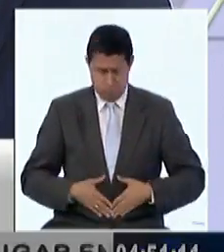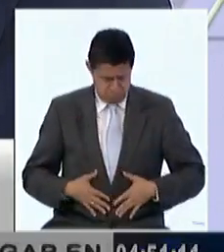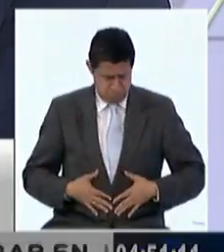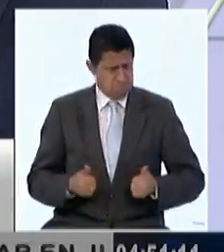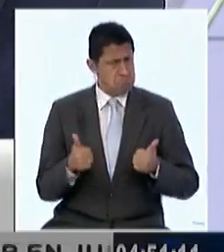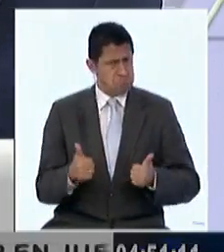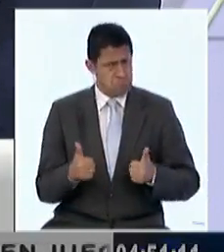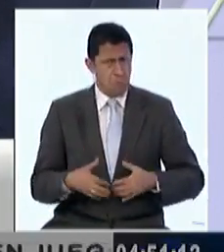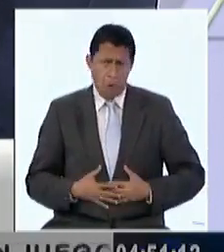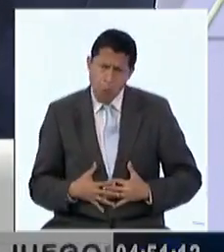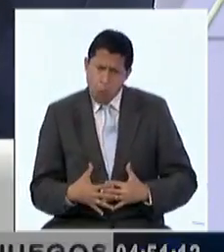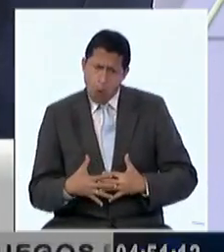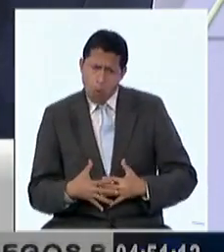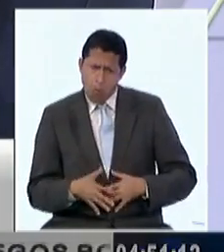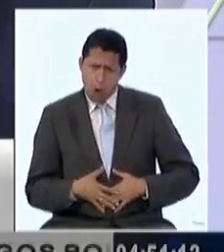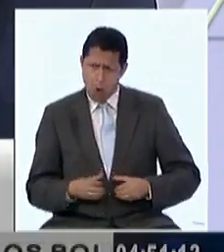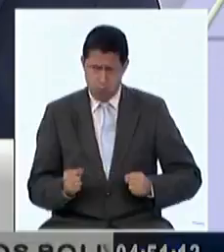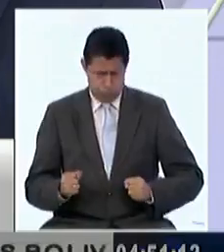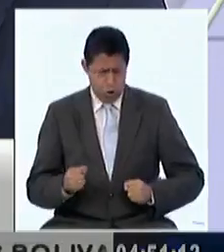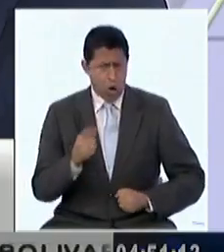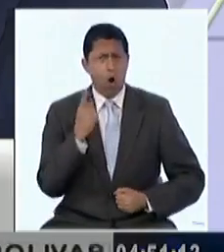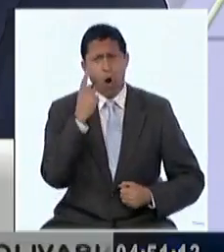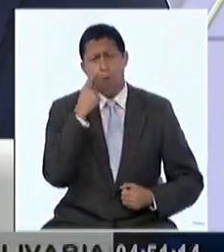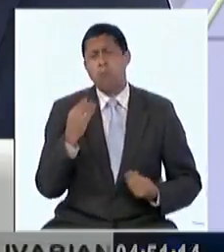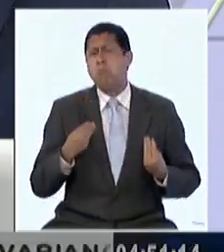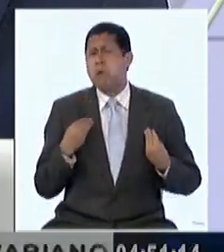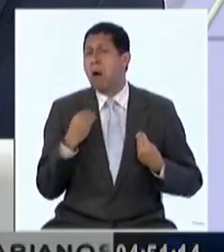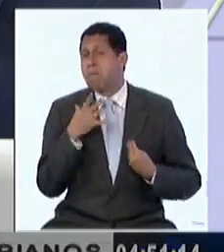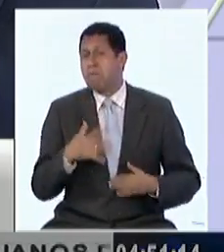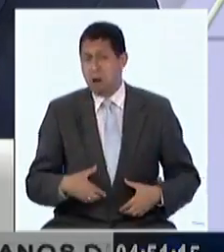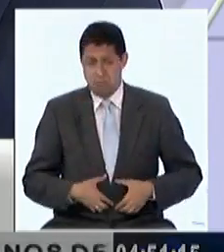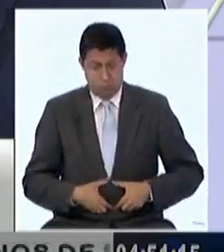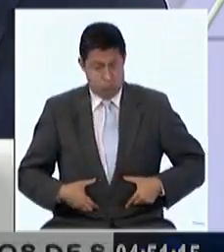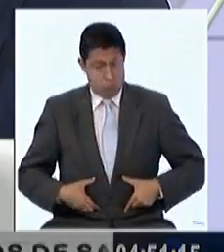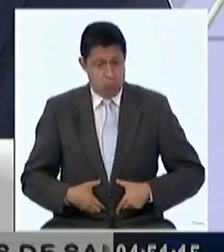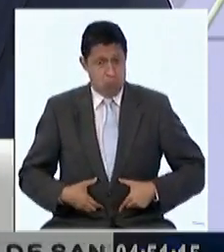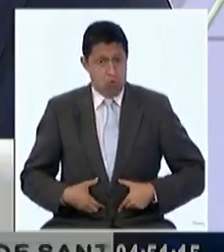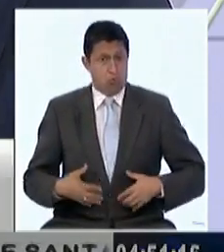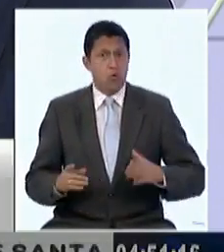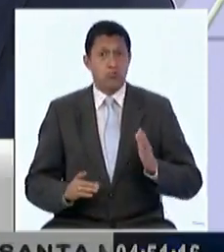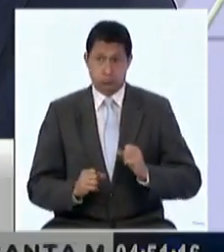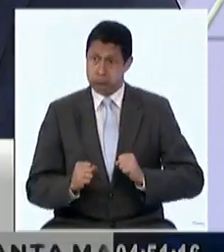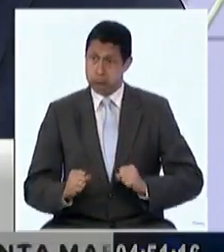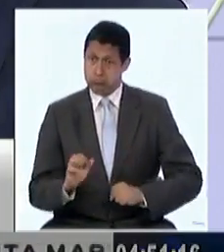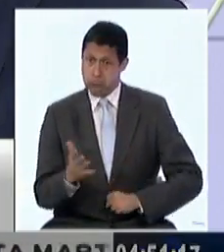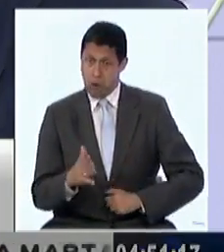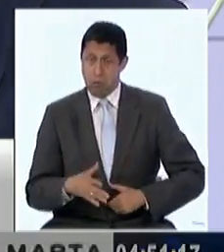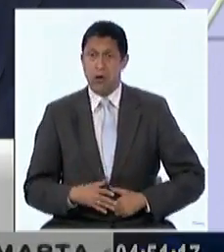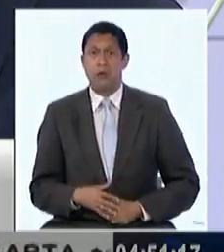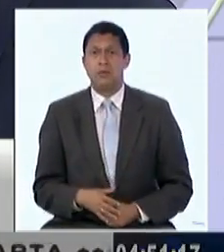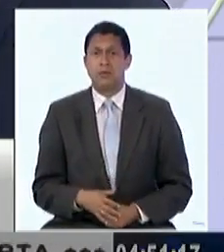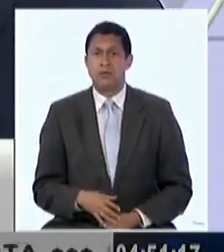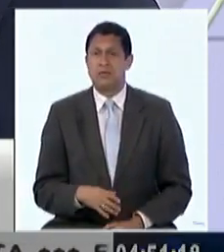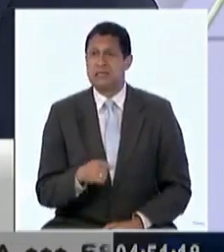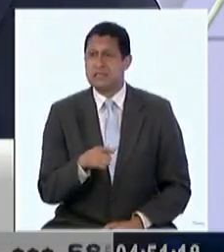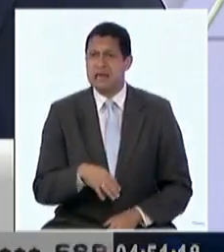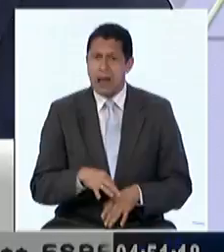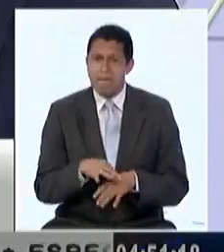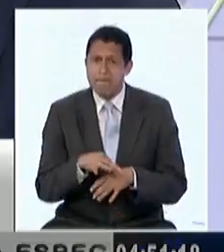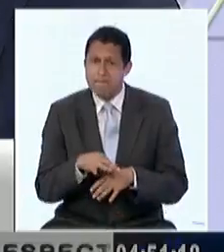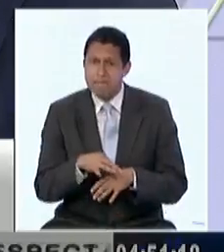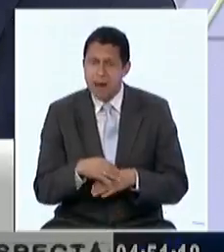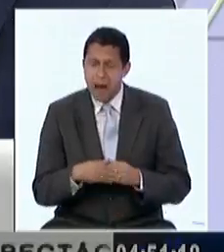pero que tengan buenos hábitos de vida, que los músculos estén relativamente desarrollados y cuya piel tenga